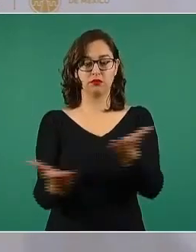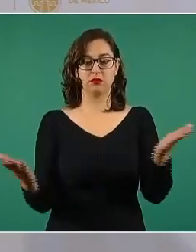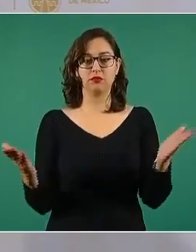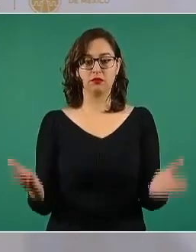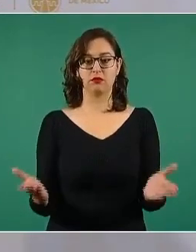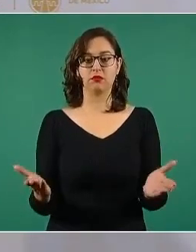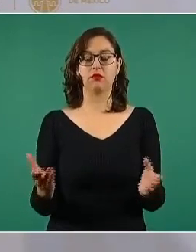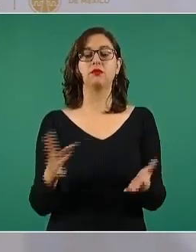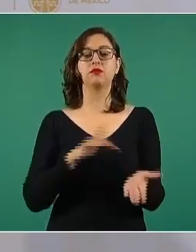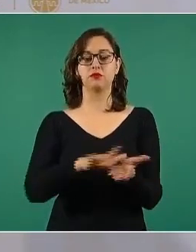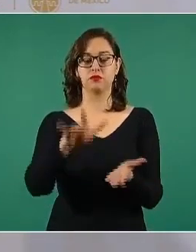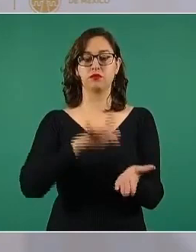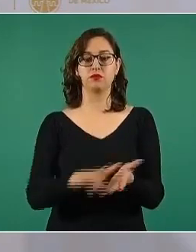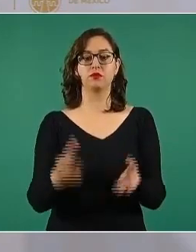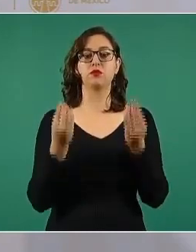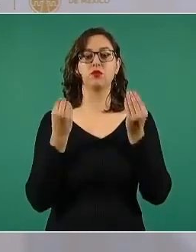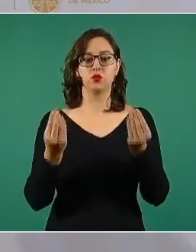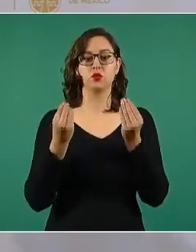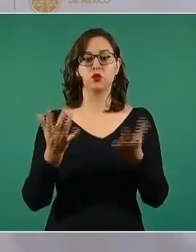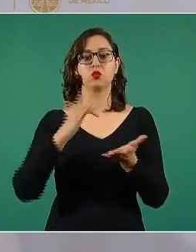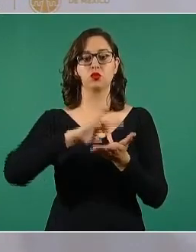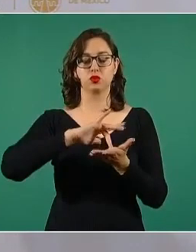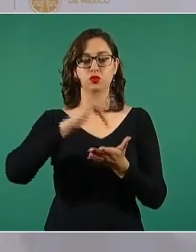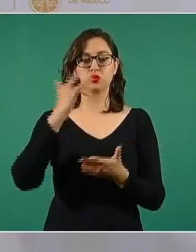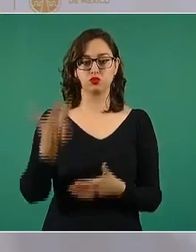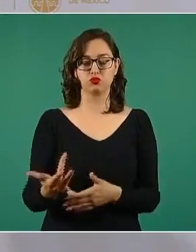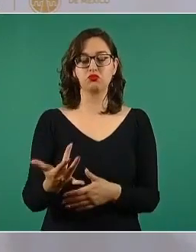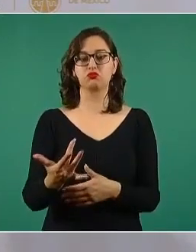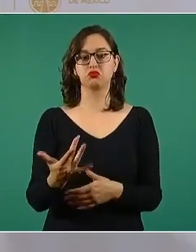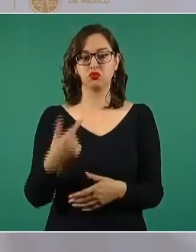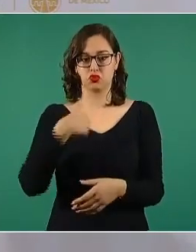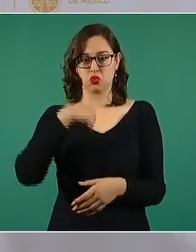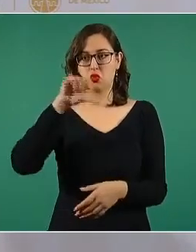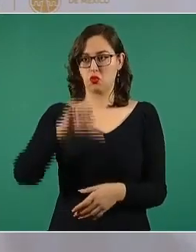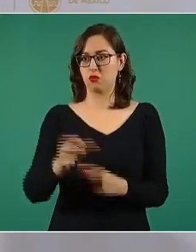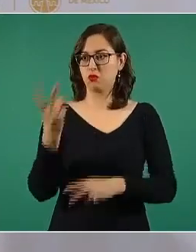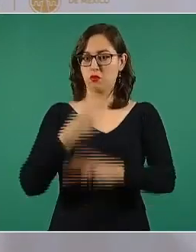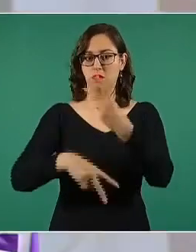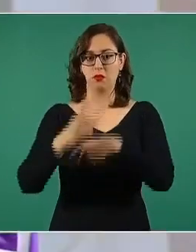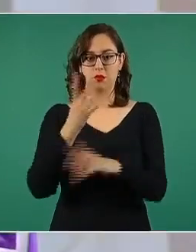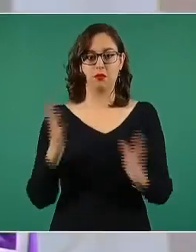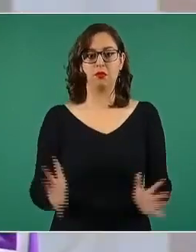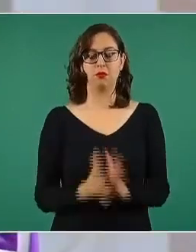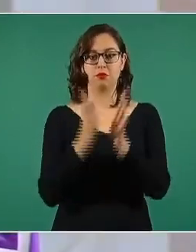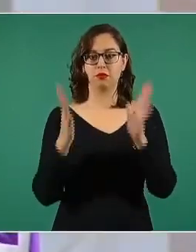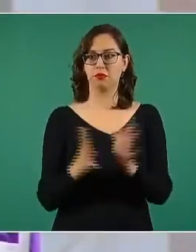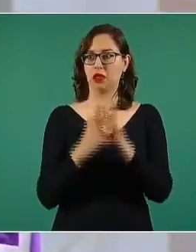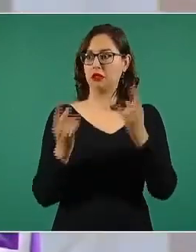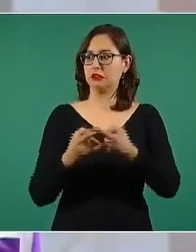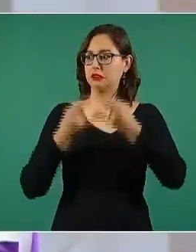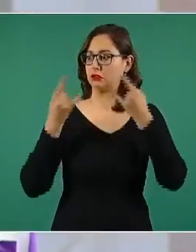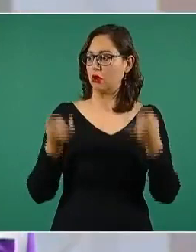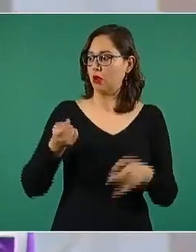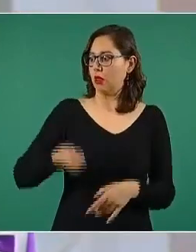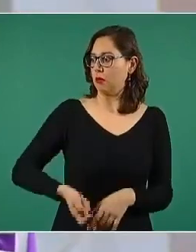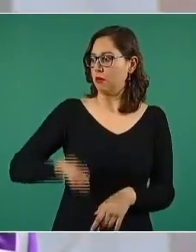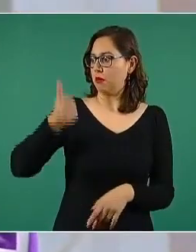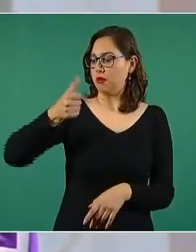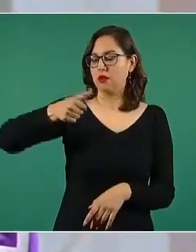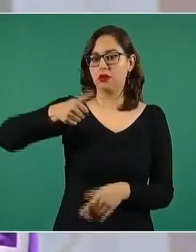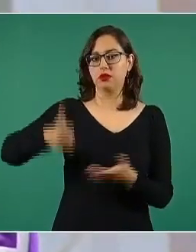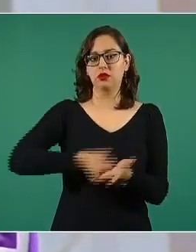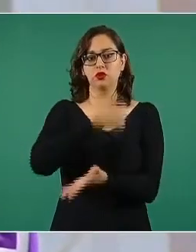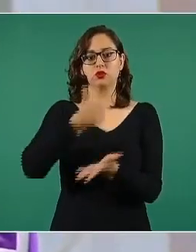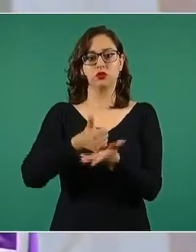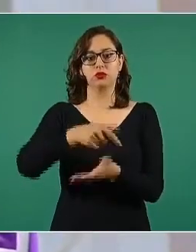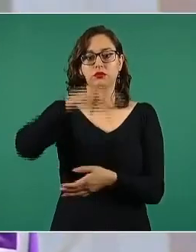en apoyo. Muchas gracias una vez más por permitirme participar en este evento histórico en la Ciudad de México